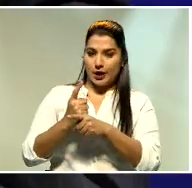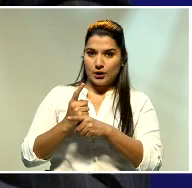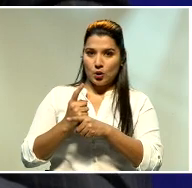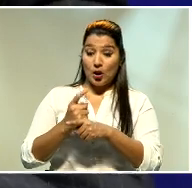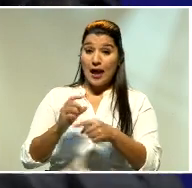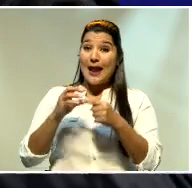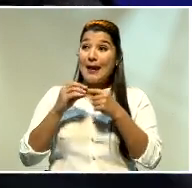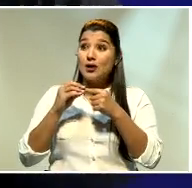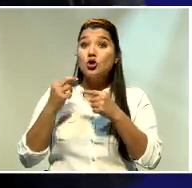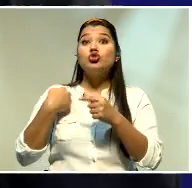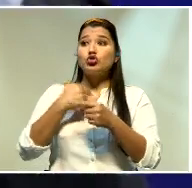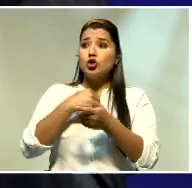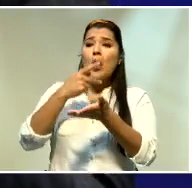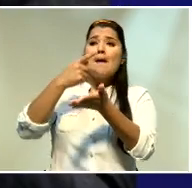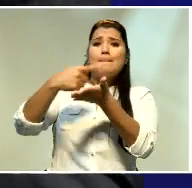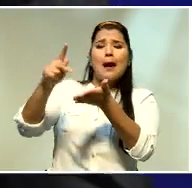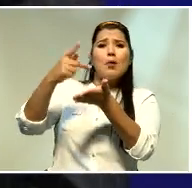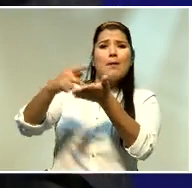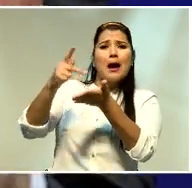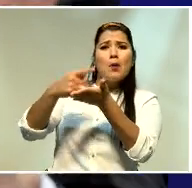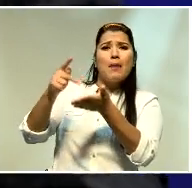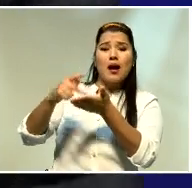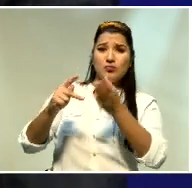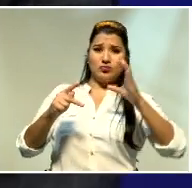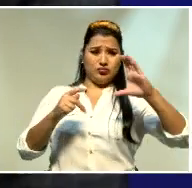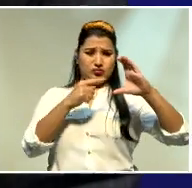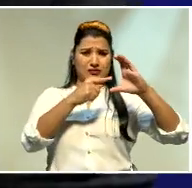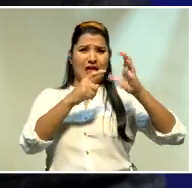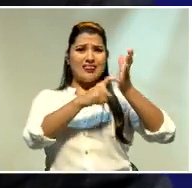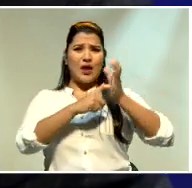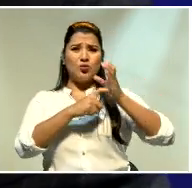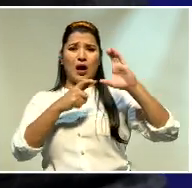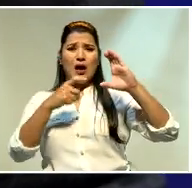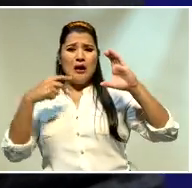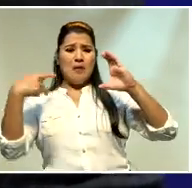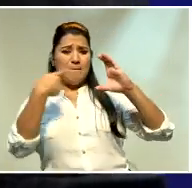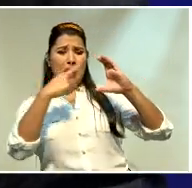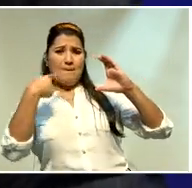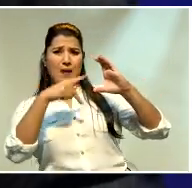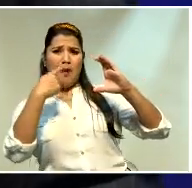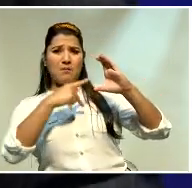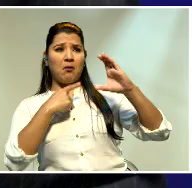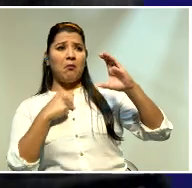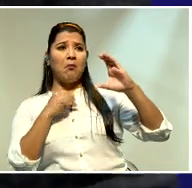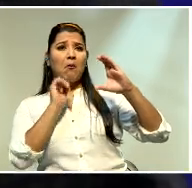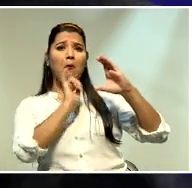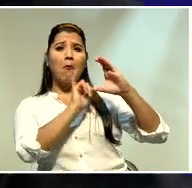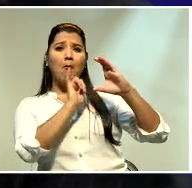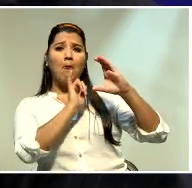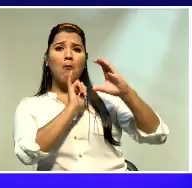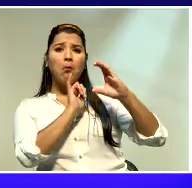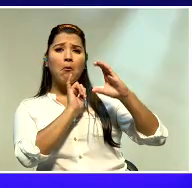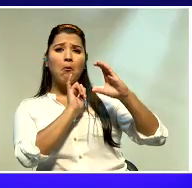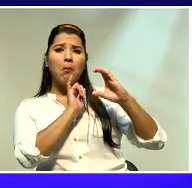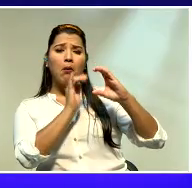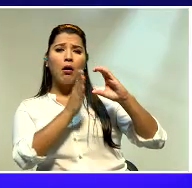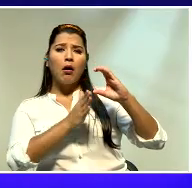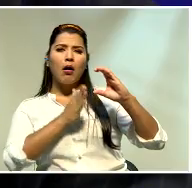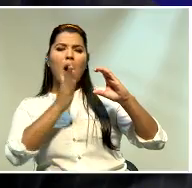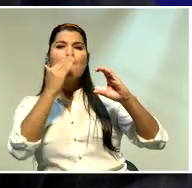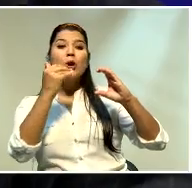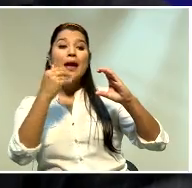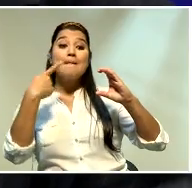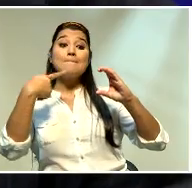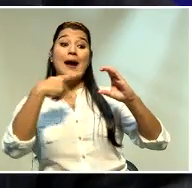principal lo pagamos, pero pagamos intereses altísimos, como muchas personas ahora con el tema de tarjetas de crédito. Sí. Bueno, ahora vamos a hablar teníamos de que